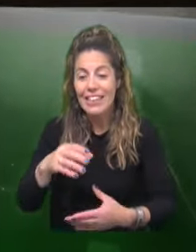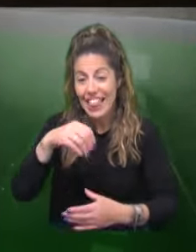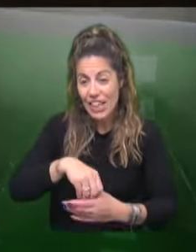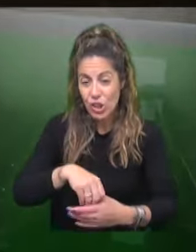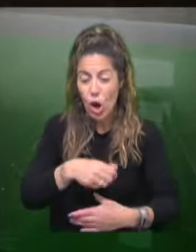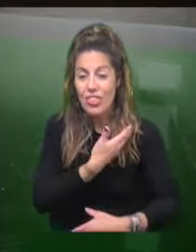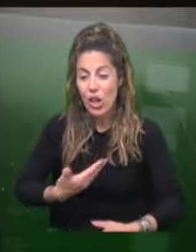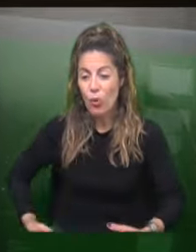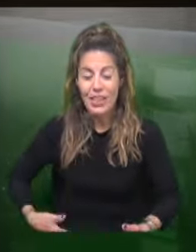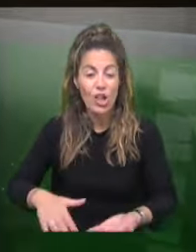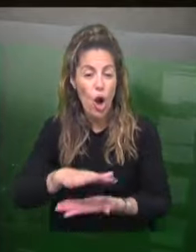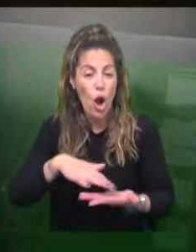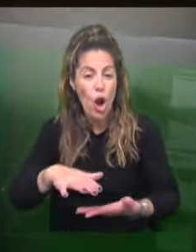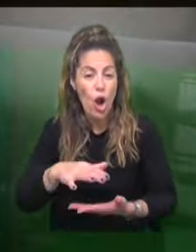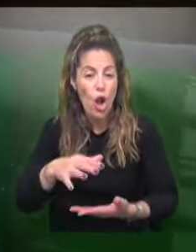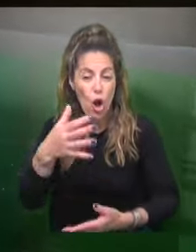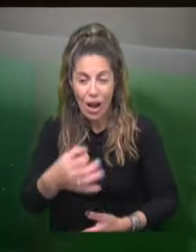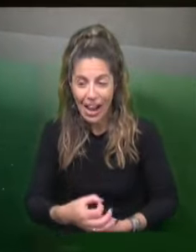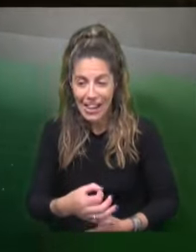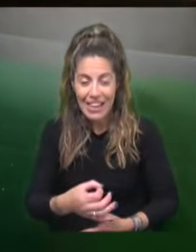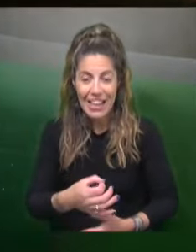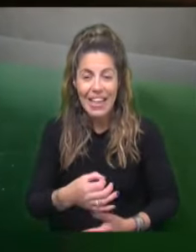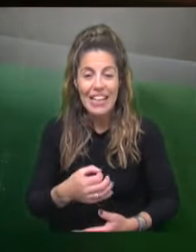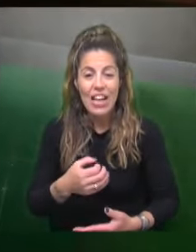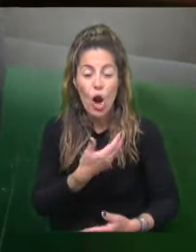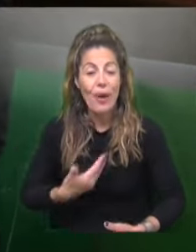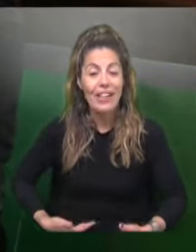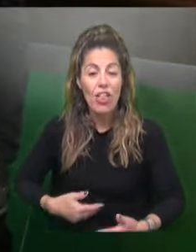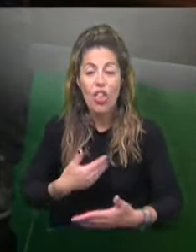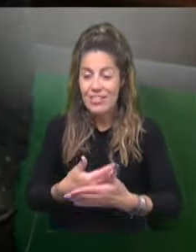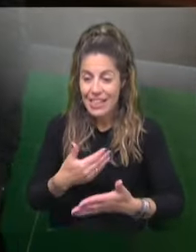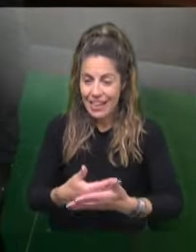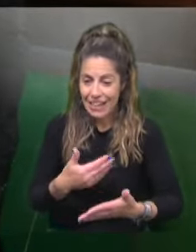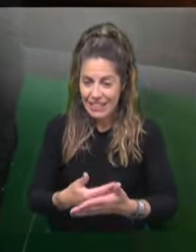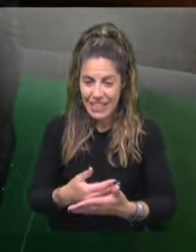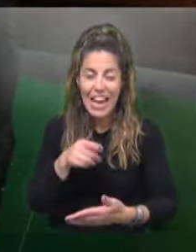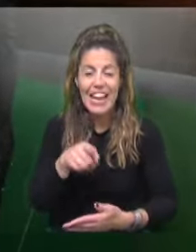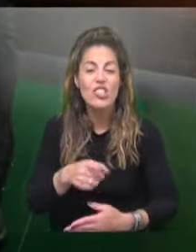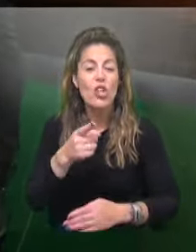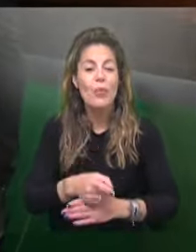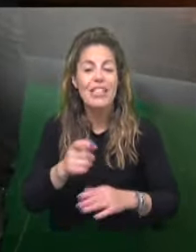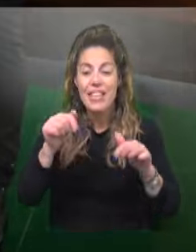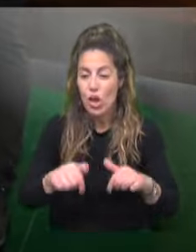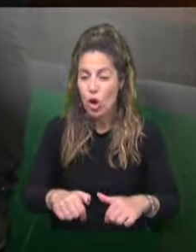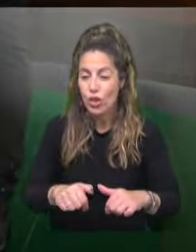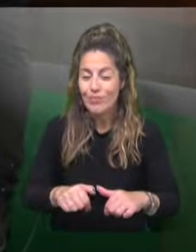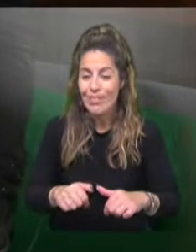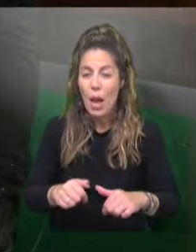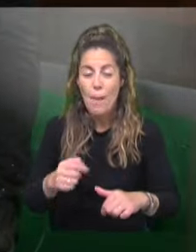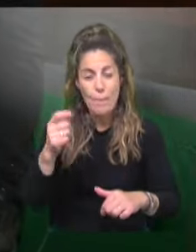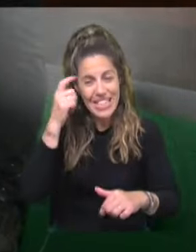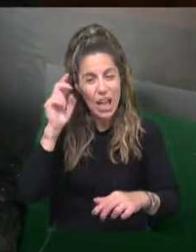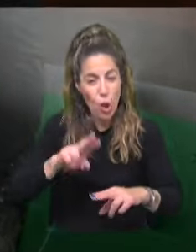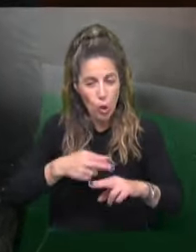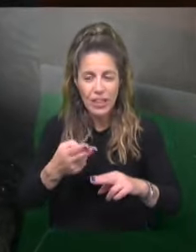está el territorio gobernado desde la cercanía y a mí me parece que todo eso Debería ser hoy reconsiderado Solo que también